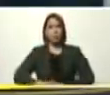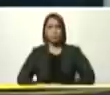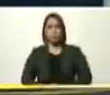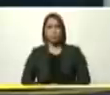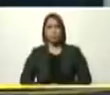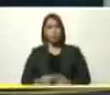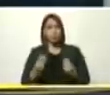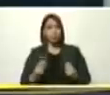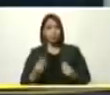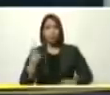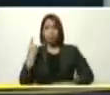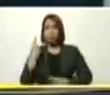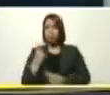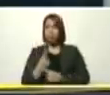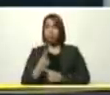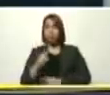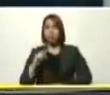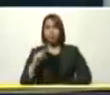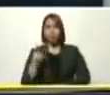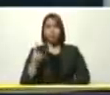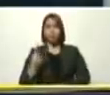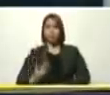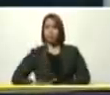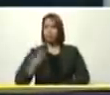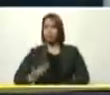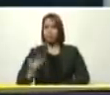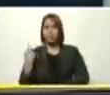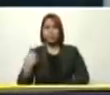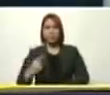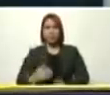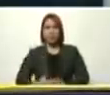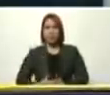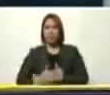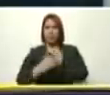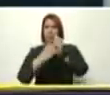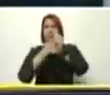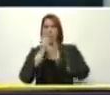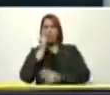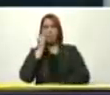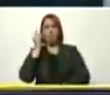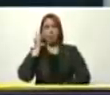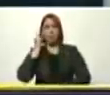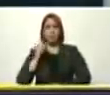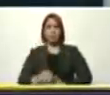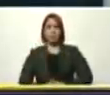como deber fundamental que tienen los líderes y las lideresas,